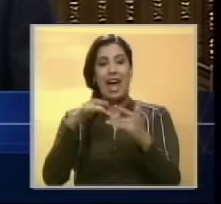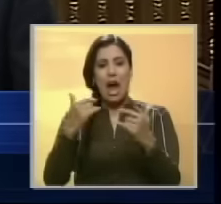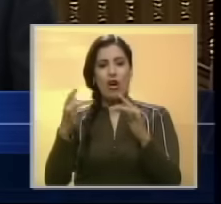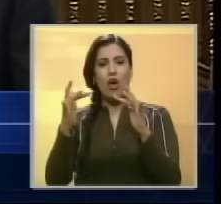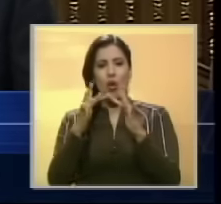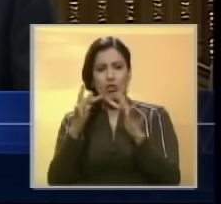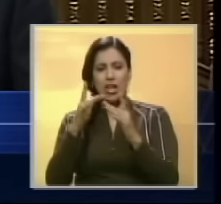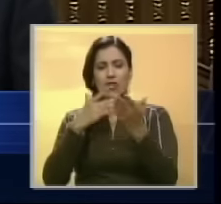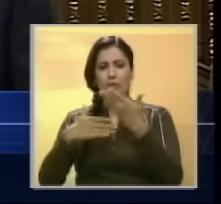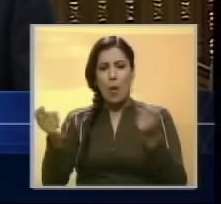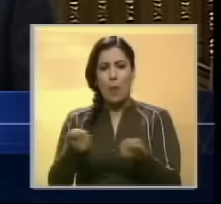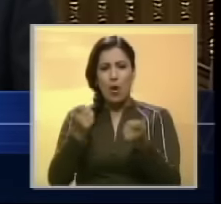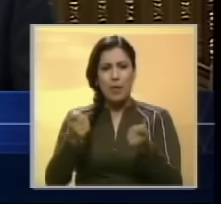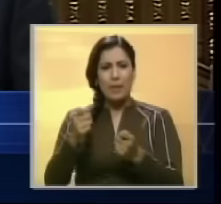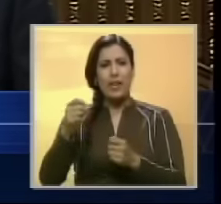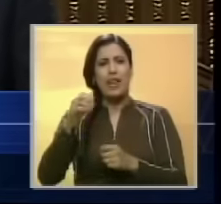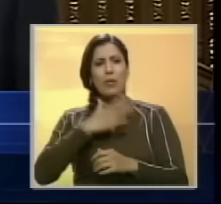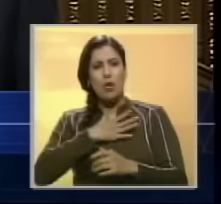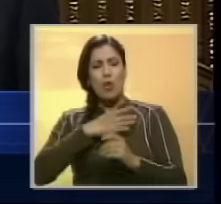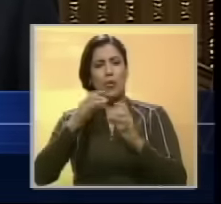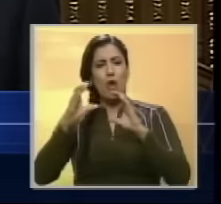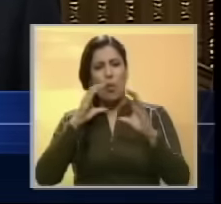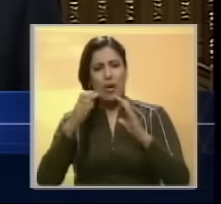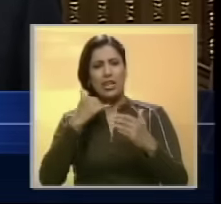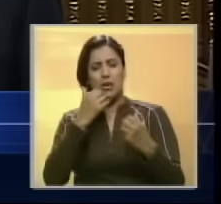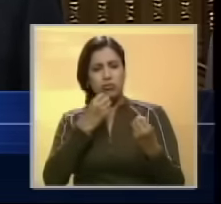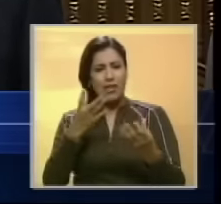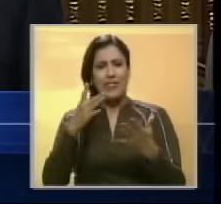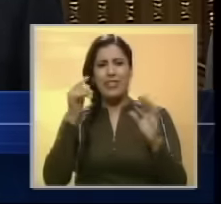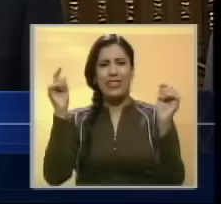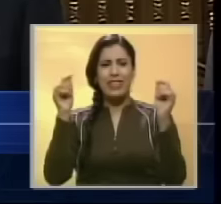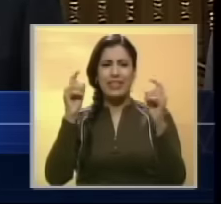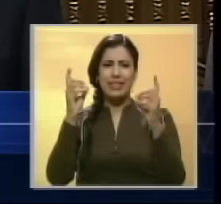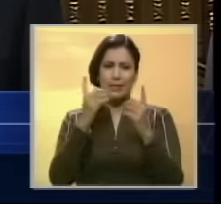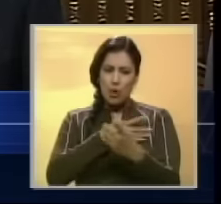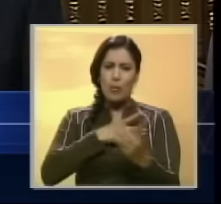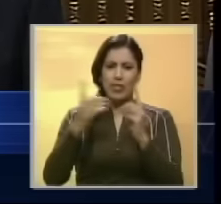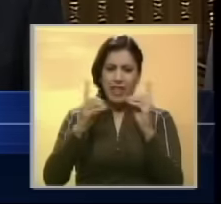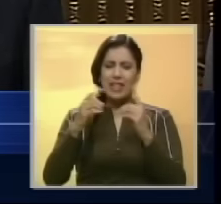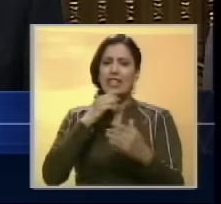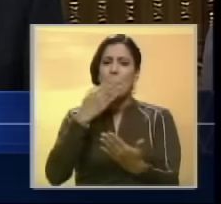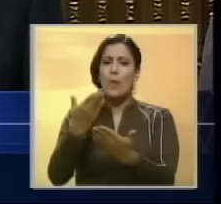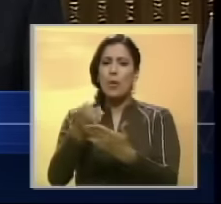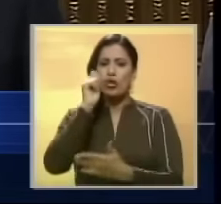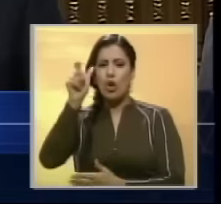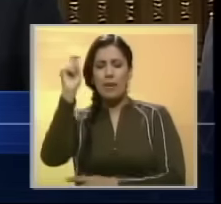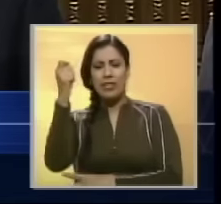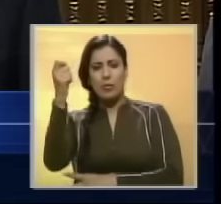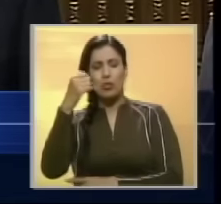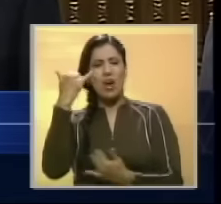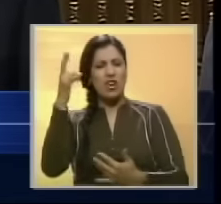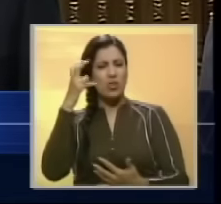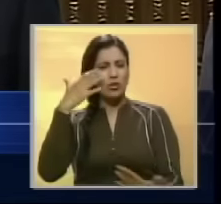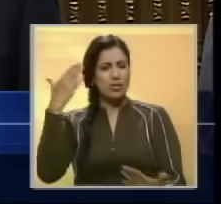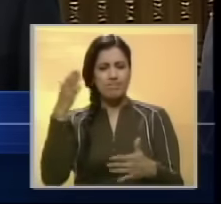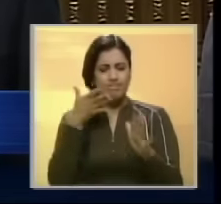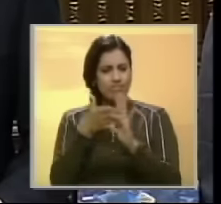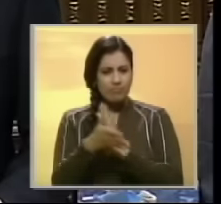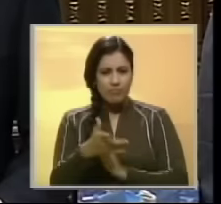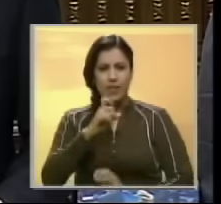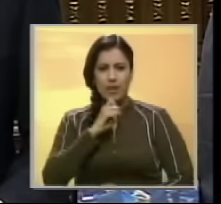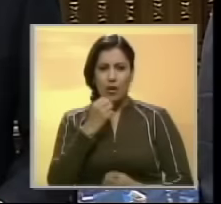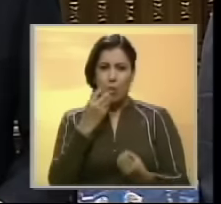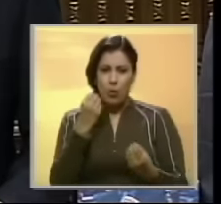simultáneas publicidad oficial y medios públicos este debate fue propuesto por el diputado vamos a escuchar parte de